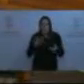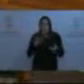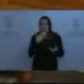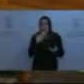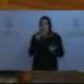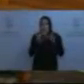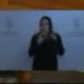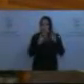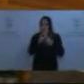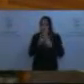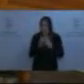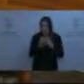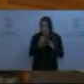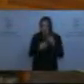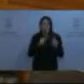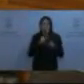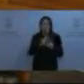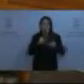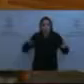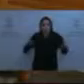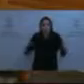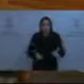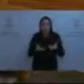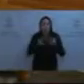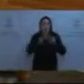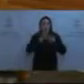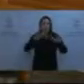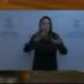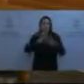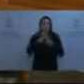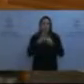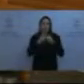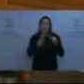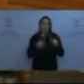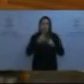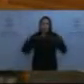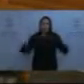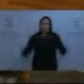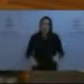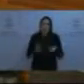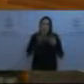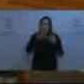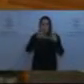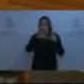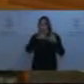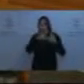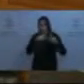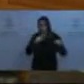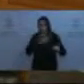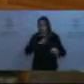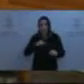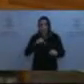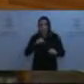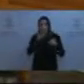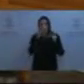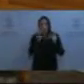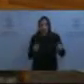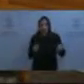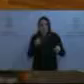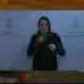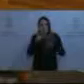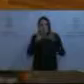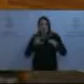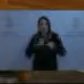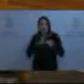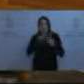actividades culturales, cuya finalidad son el impulso y la difusión de la cultura asturiana, así como la promoción de nuestra comunidad, fiestas tradicionales y actividades relacionadas con la gastronomía